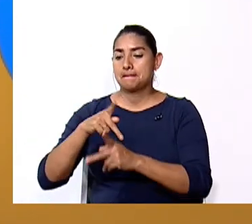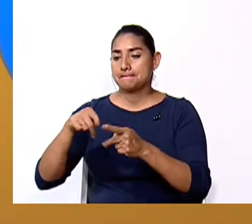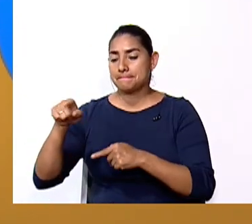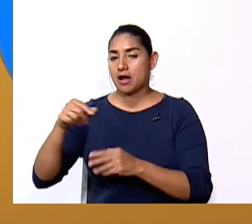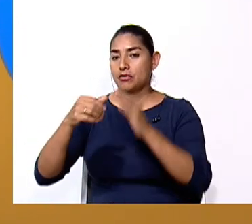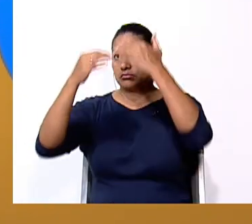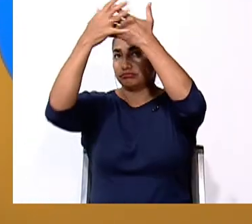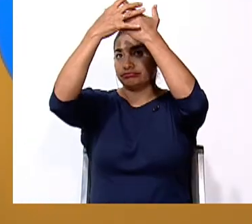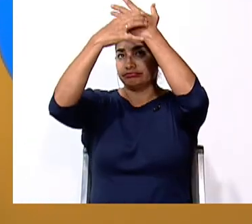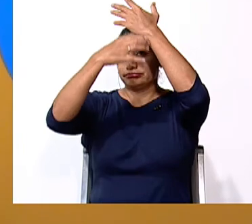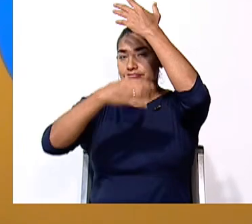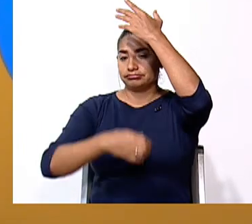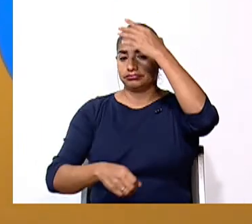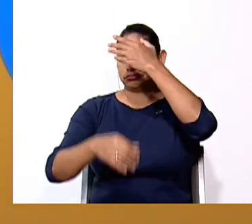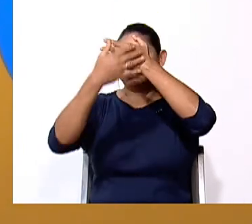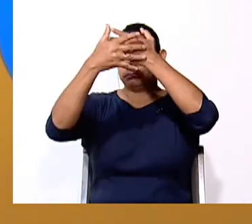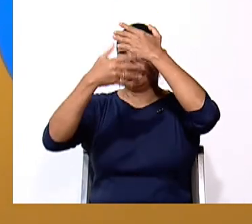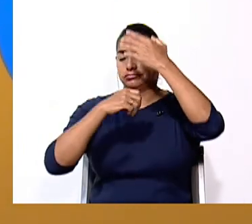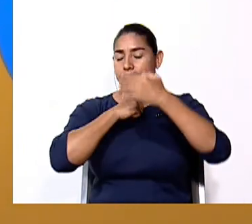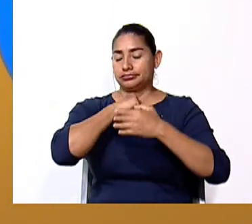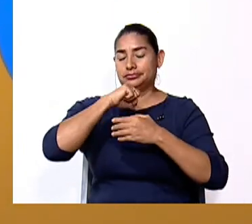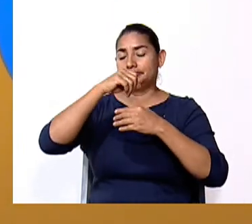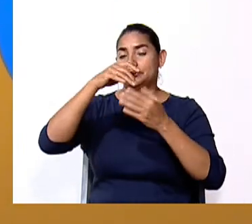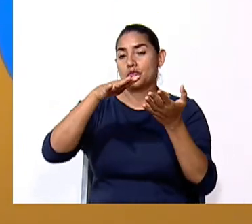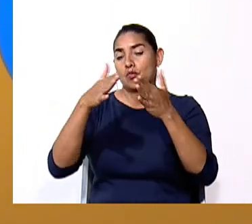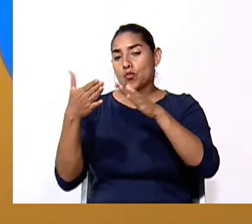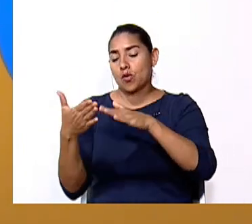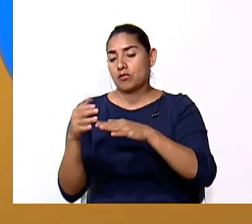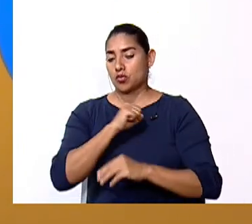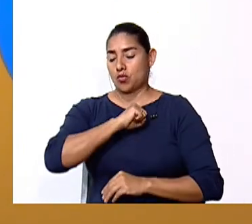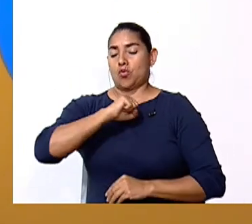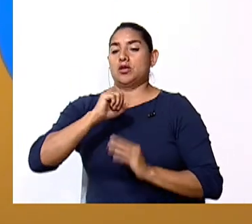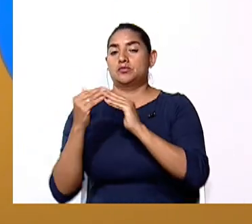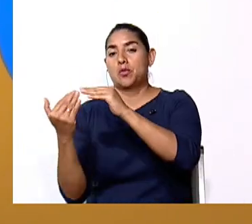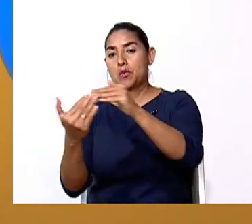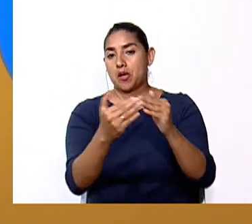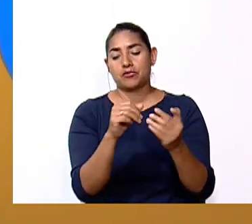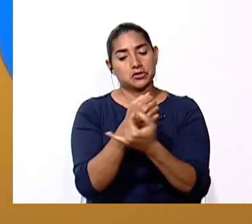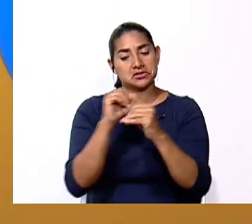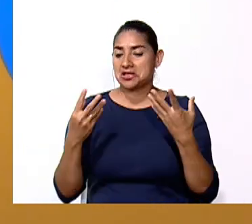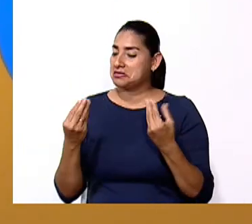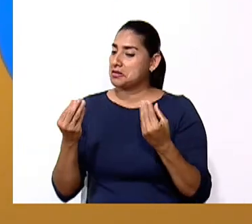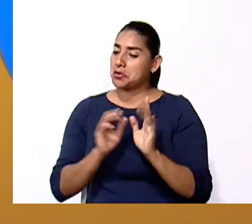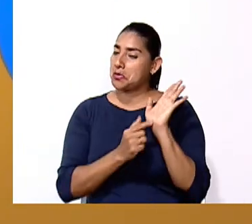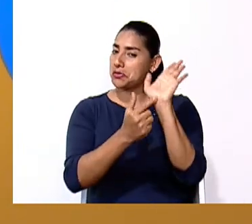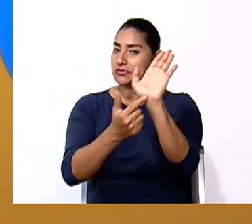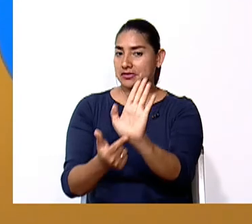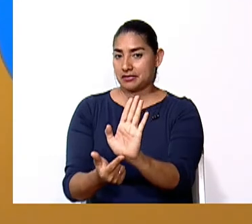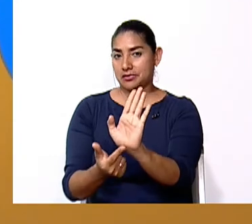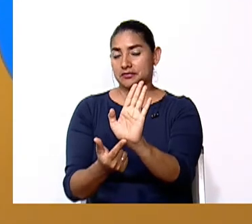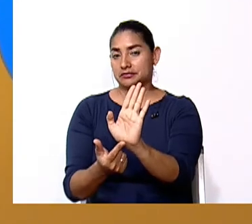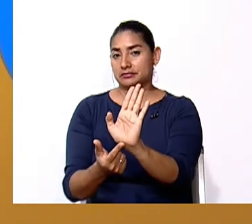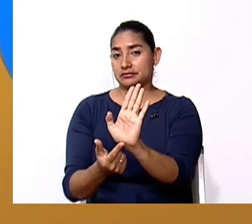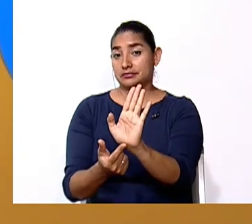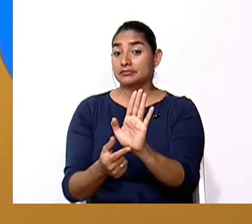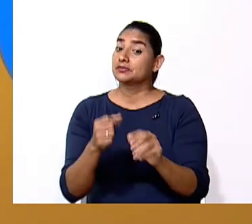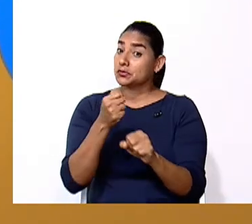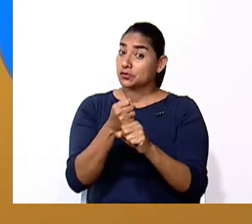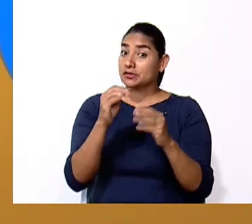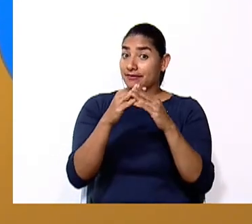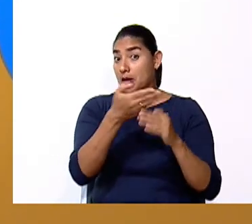Tras el derramamiento de sangre los indígenas guerreros huyeron. El objetivo de defender Puerto Landecho fue cumplido